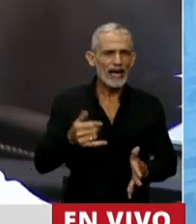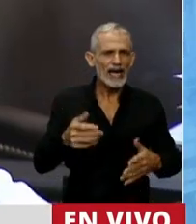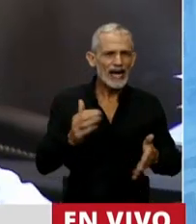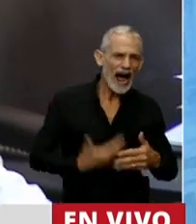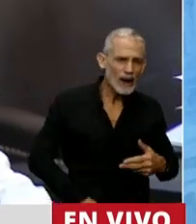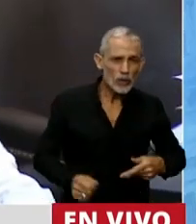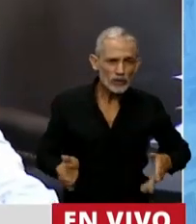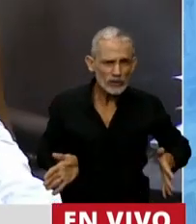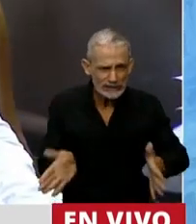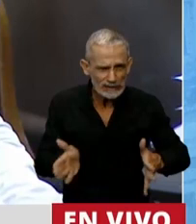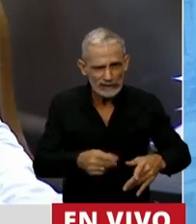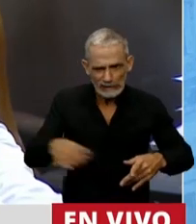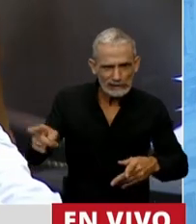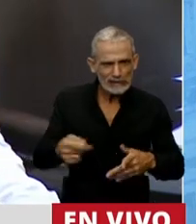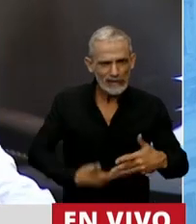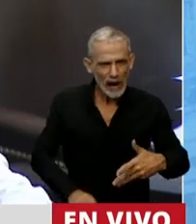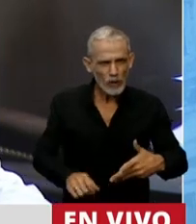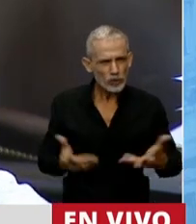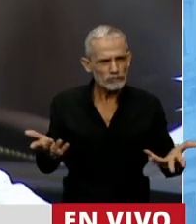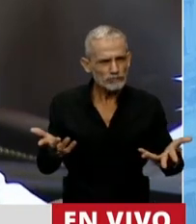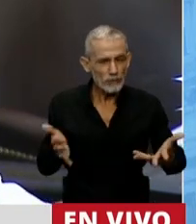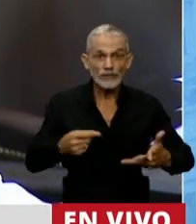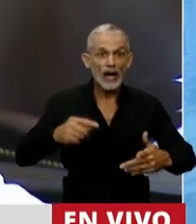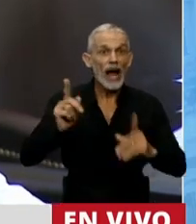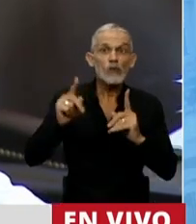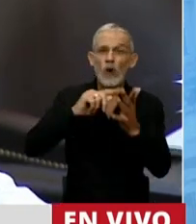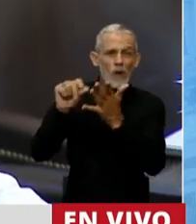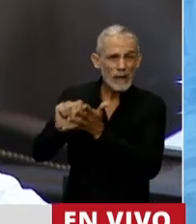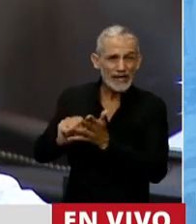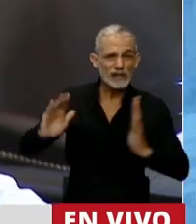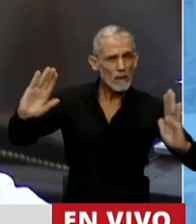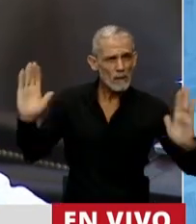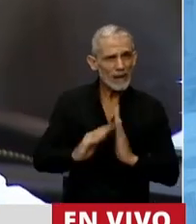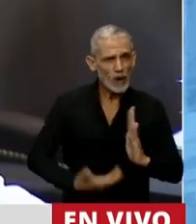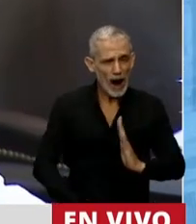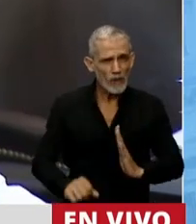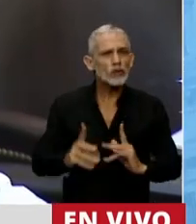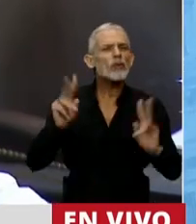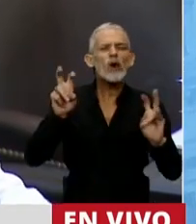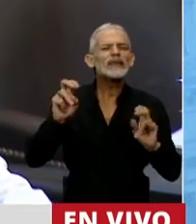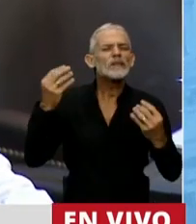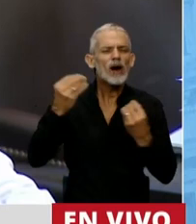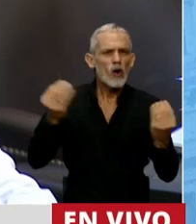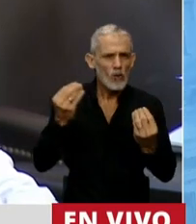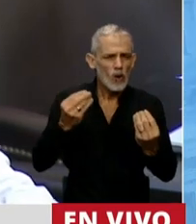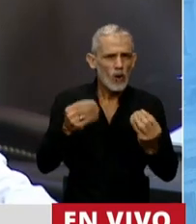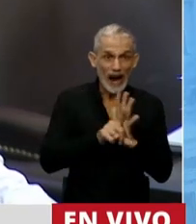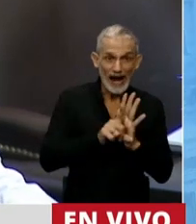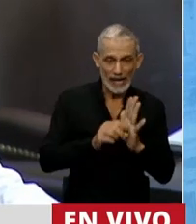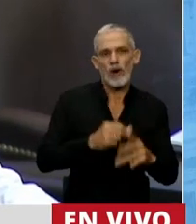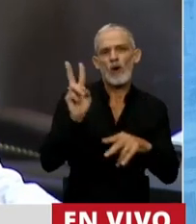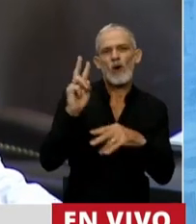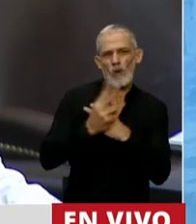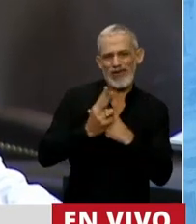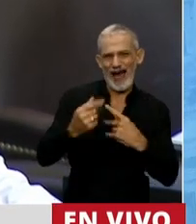sea un factor determinante. Por el contrario, aquellos que lo redujeron abordaron el tema desde el acceso a